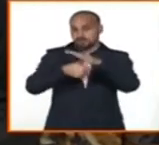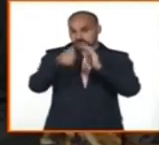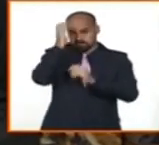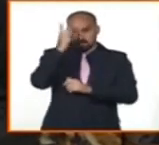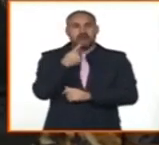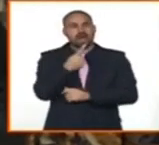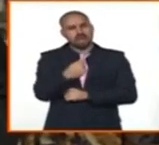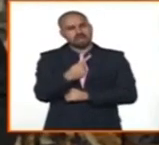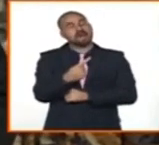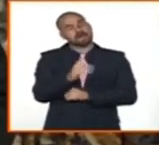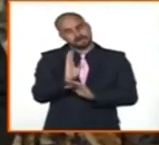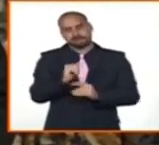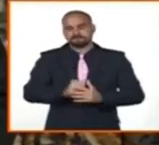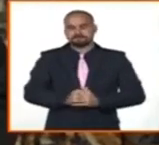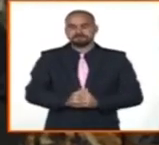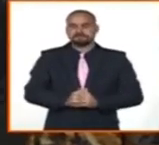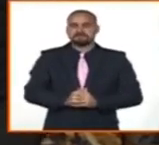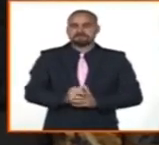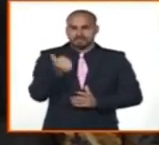dijiste,